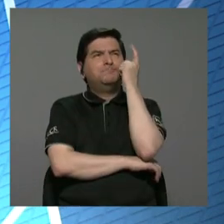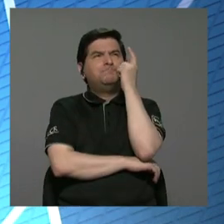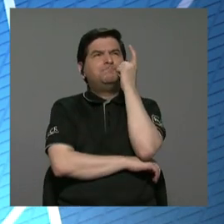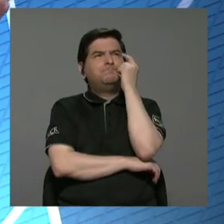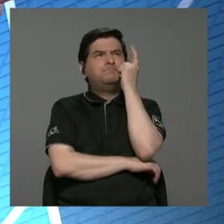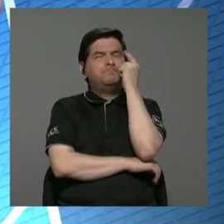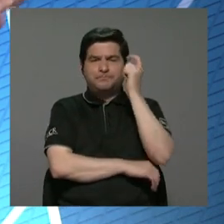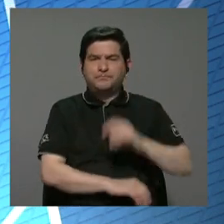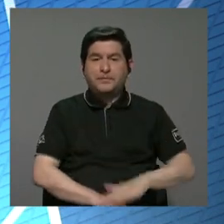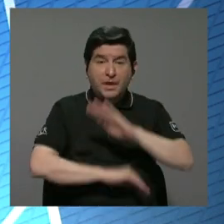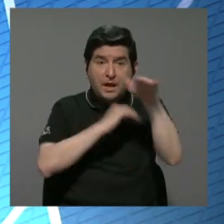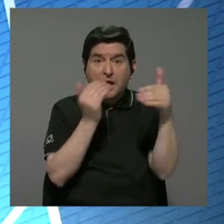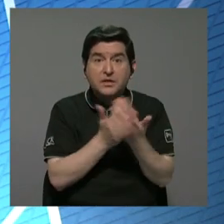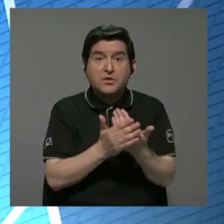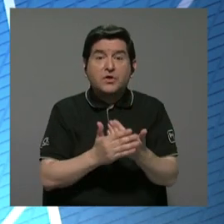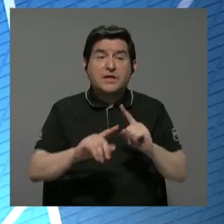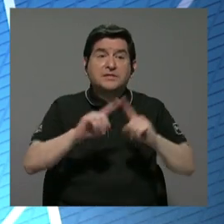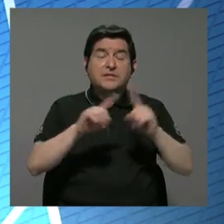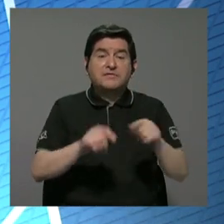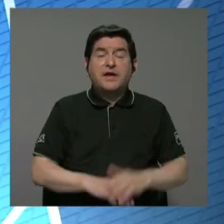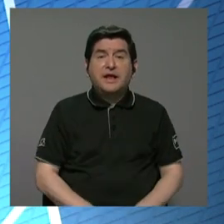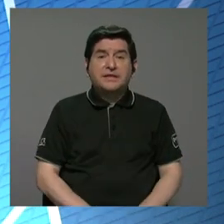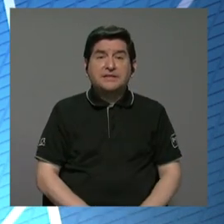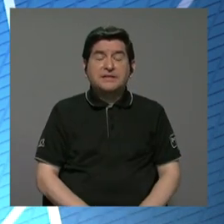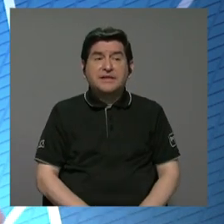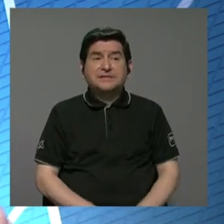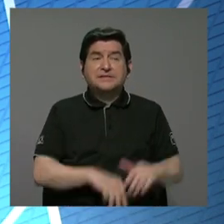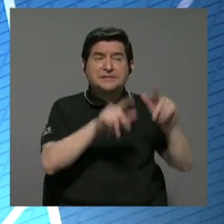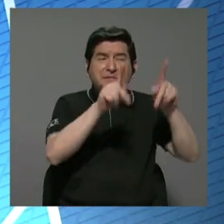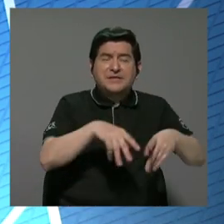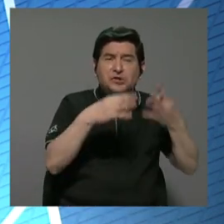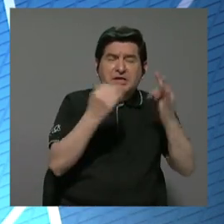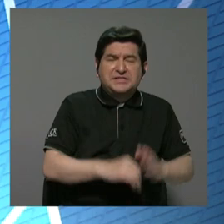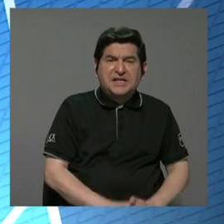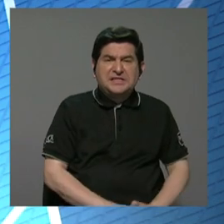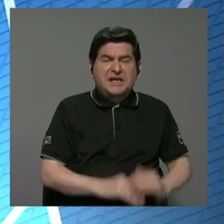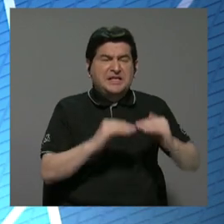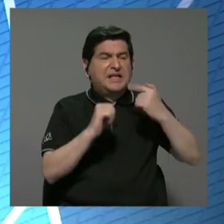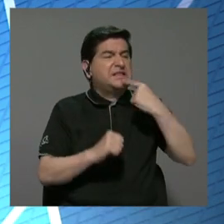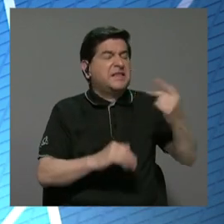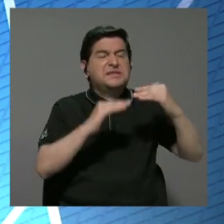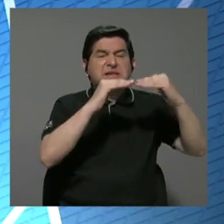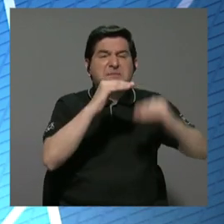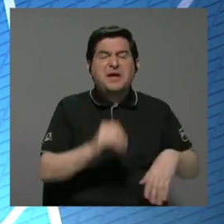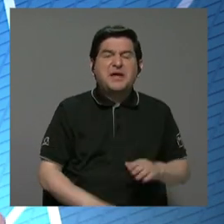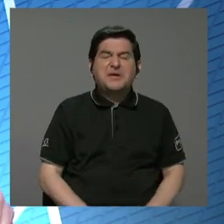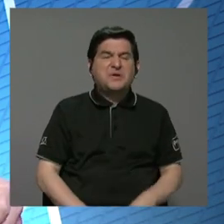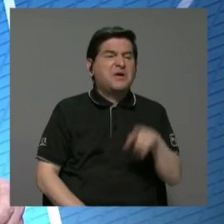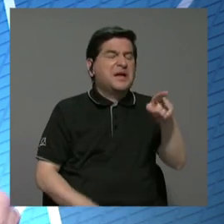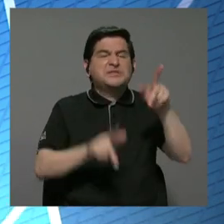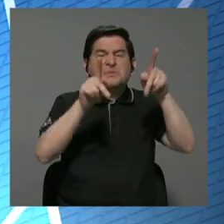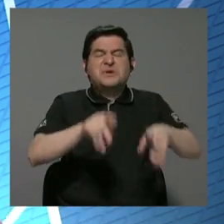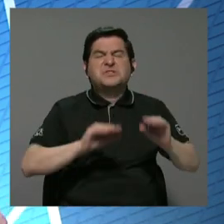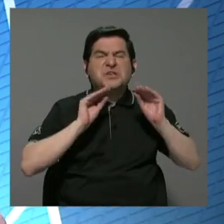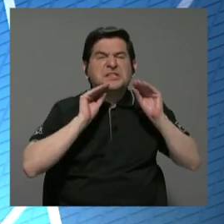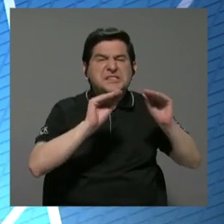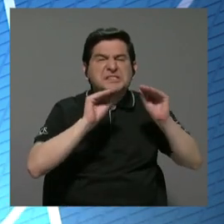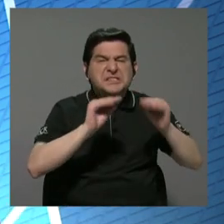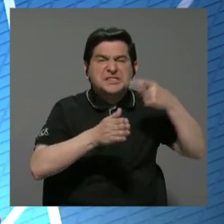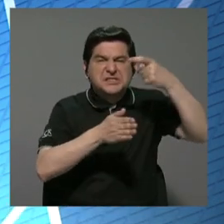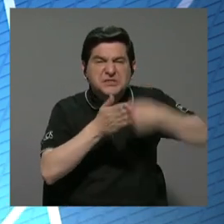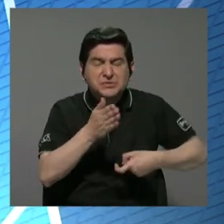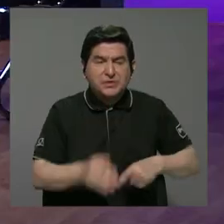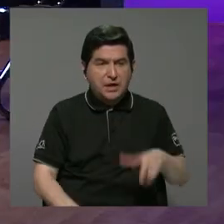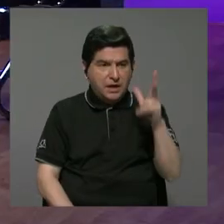todas estas otras voces que tratan de minimizar, de decir que están adoctrinados, y con